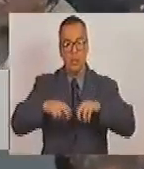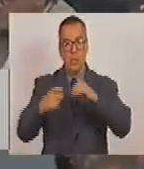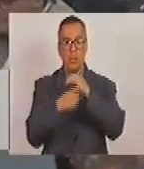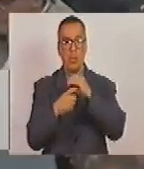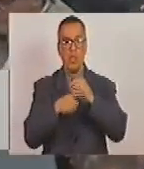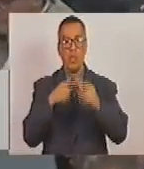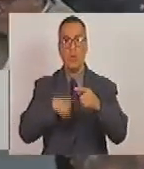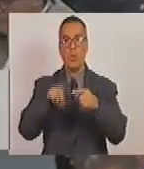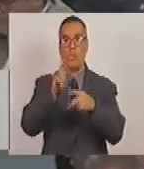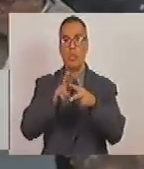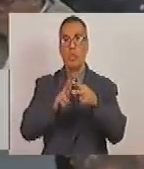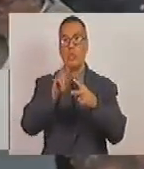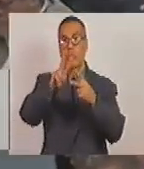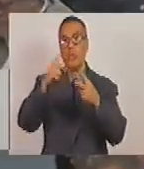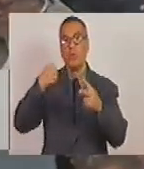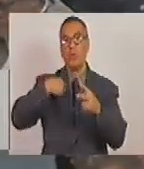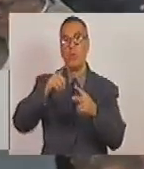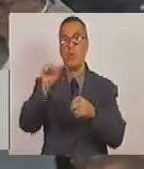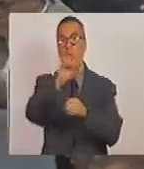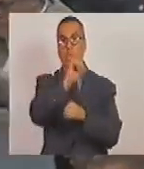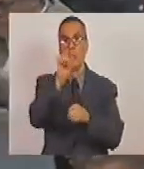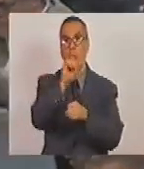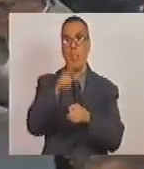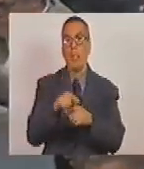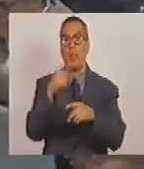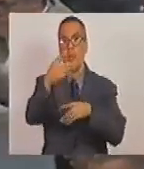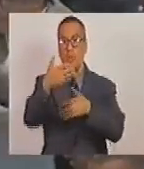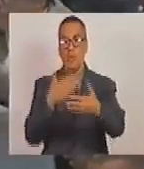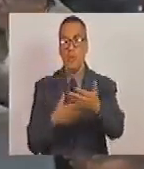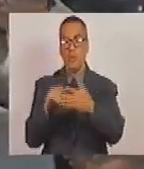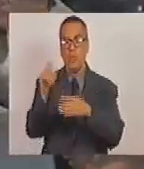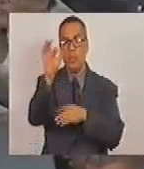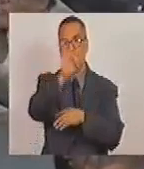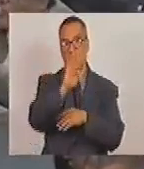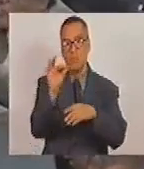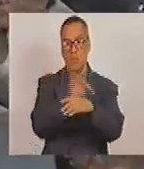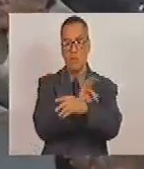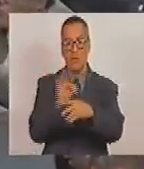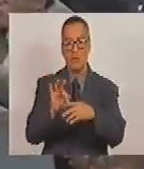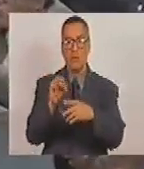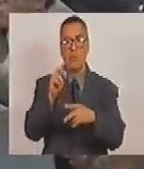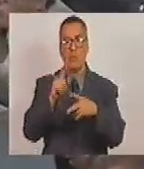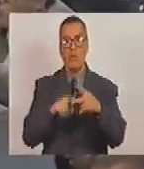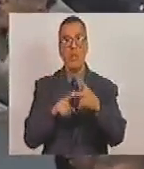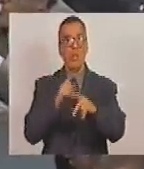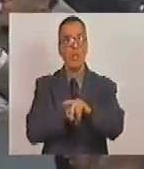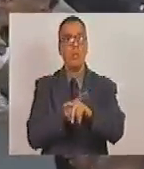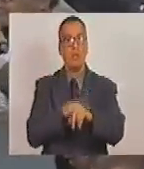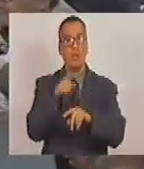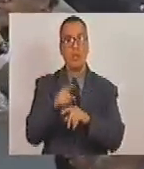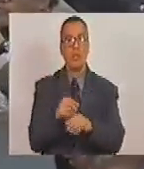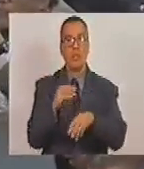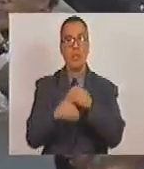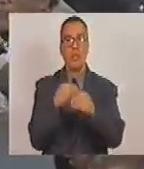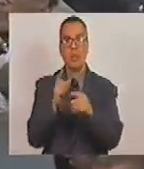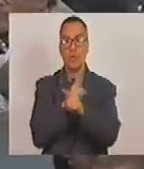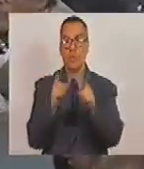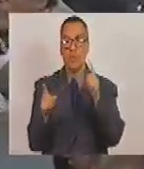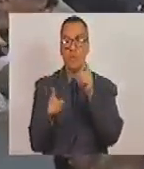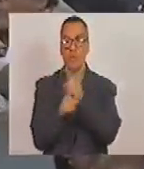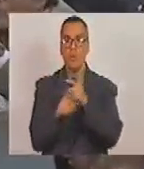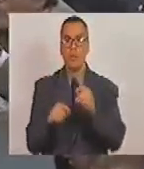tecnomecánica eran los dos únicos requisitos para el transporte binacional fronterizo, pero ahora las condiciones cambiaron